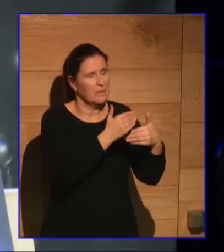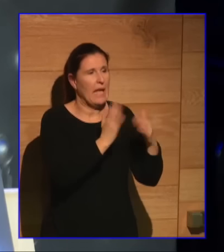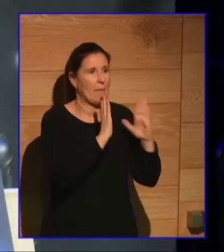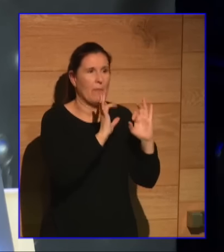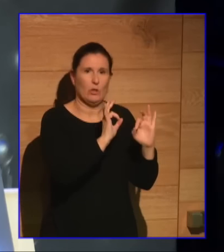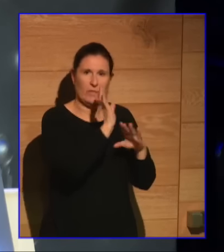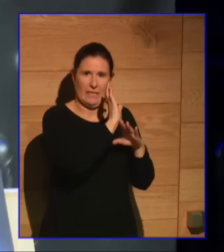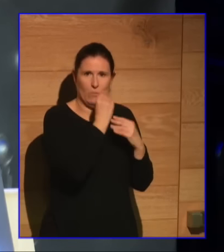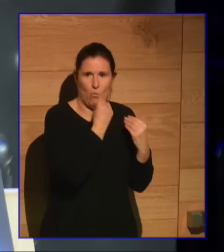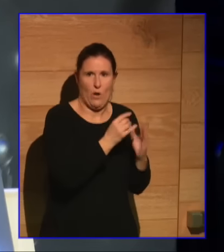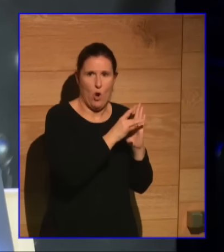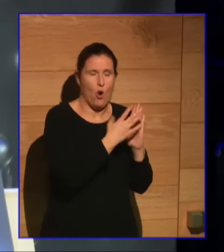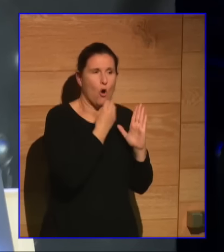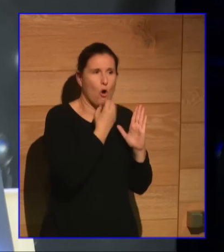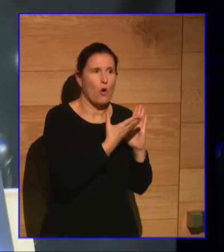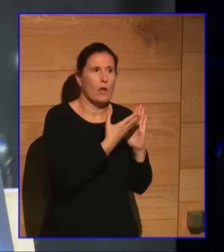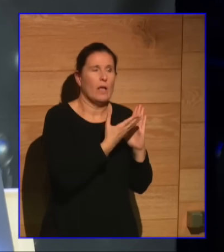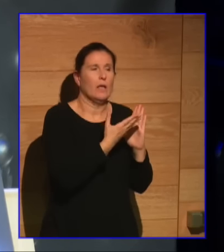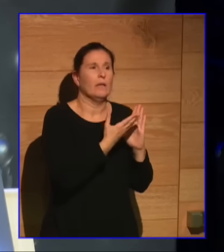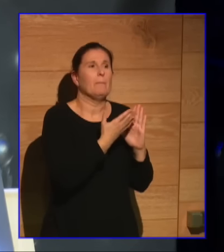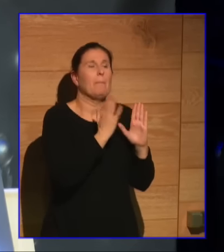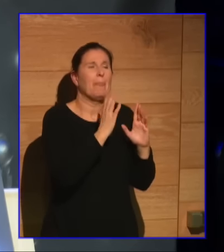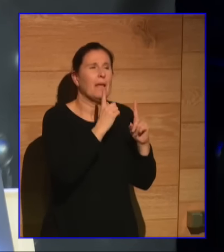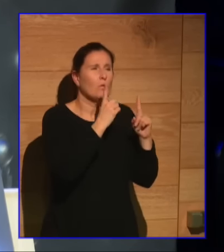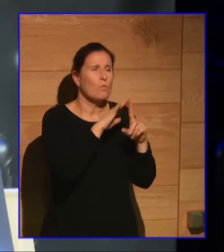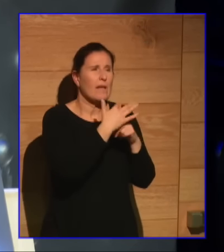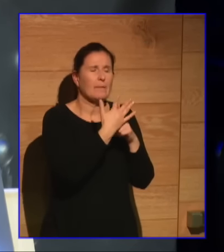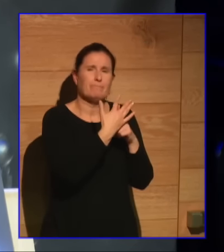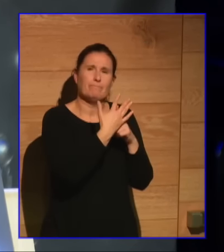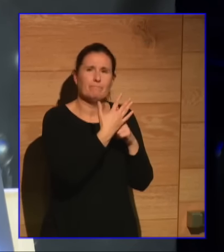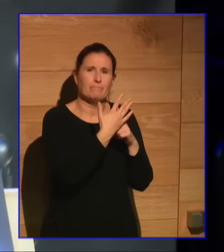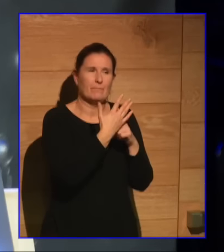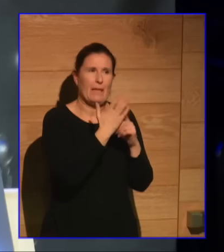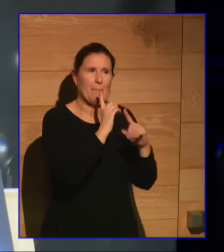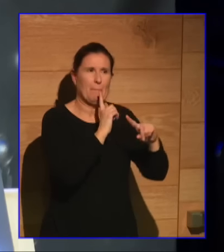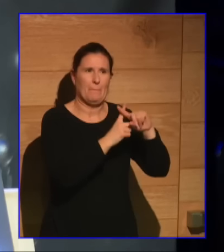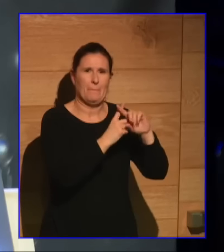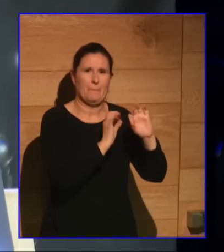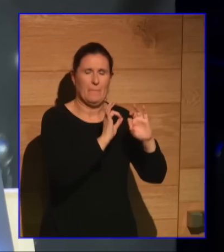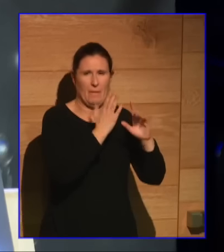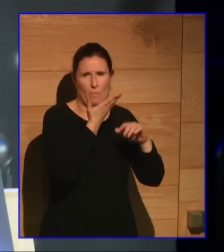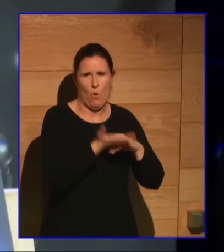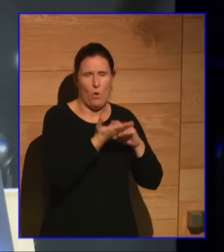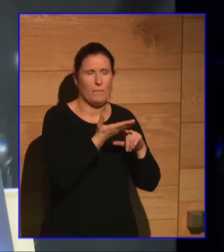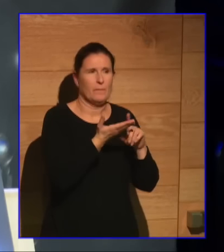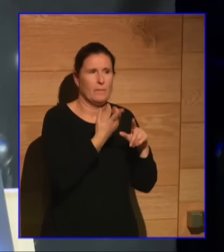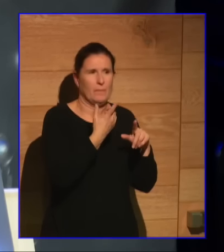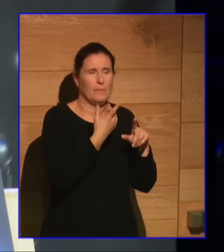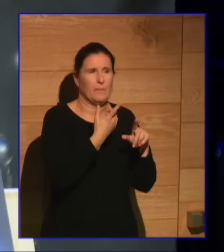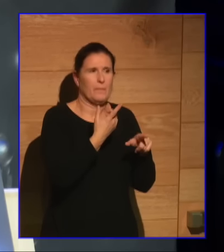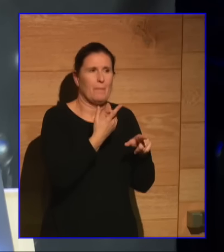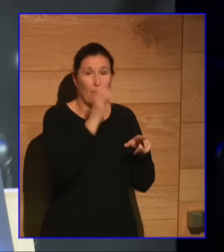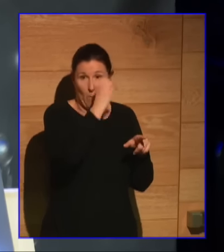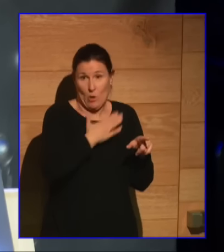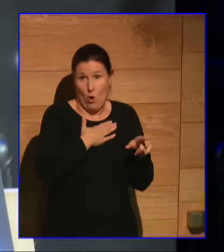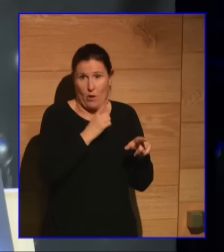gran cine, pero además hay inteligencia. Y hay un pasaje central en el que, en mi opinión una vez más, que no tiene